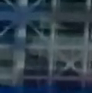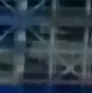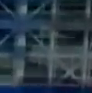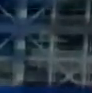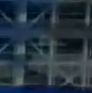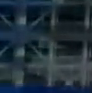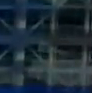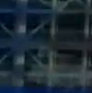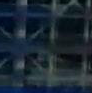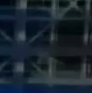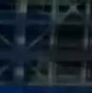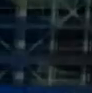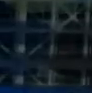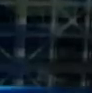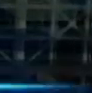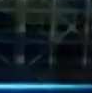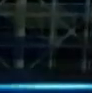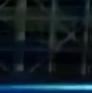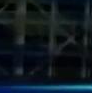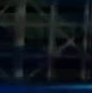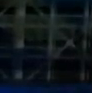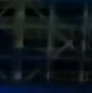53.626 metros cuadrados y